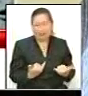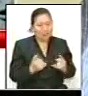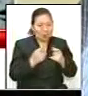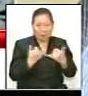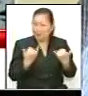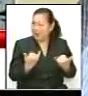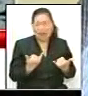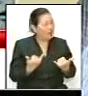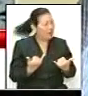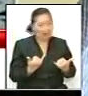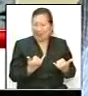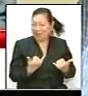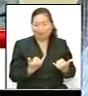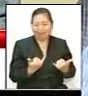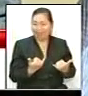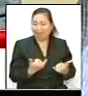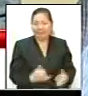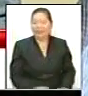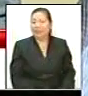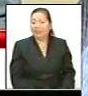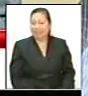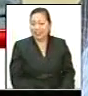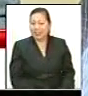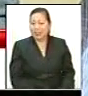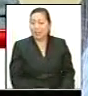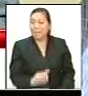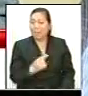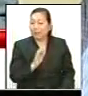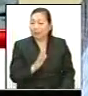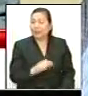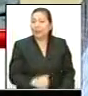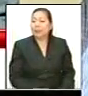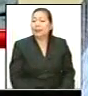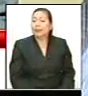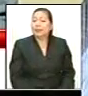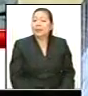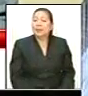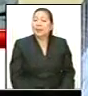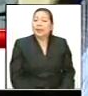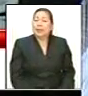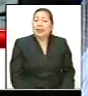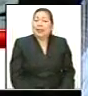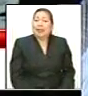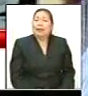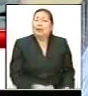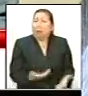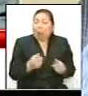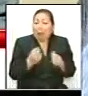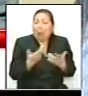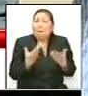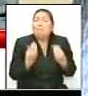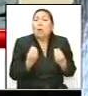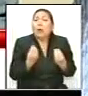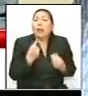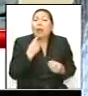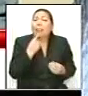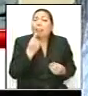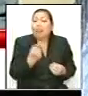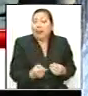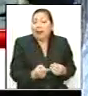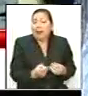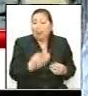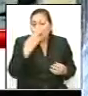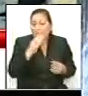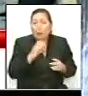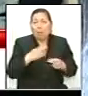descubierto, señores viceministros y señor ministro por su intermedio, señor presidente, se han descubierto porque ha denunciado la